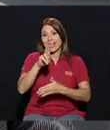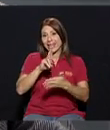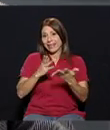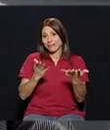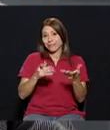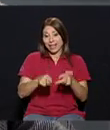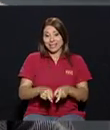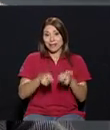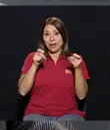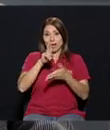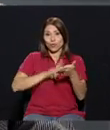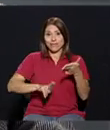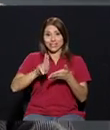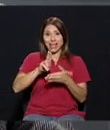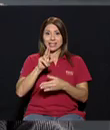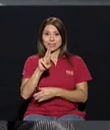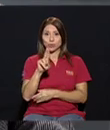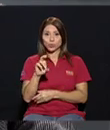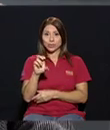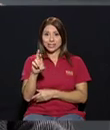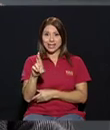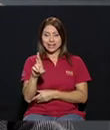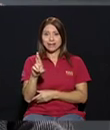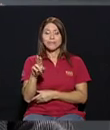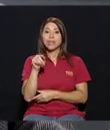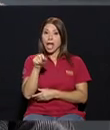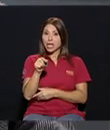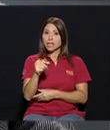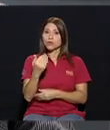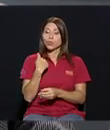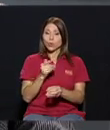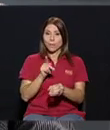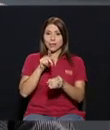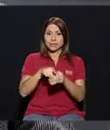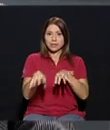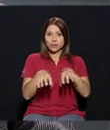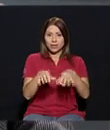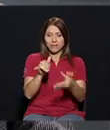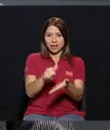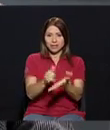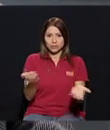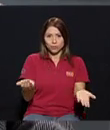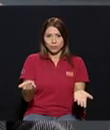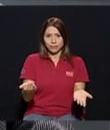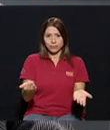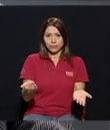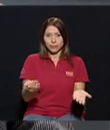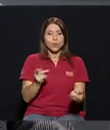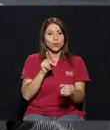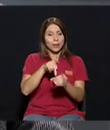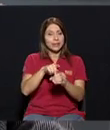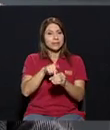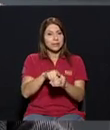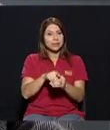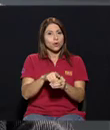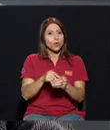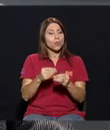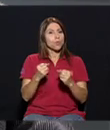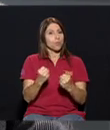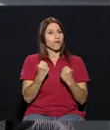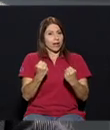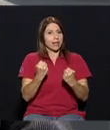pues, el semanario Universidad de la Universidad de Costa Rica pues tuvo una participación activa en eso, una